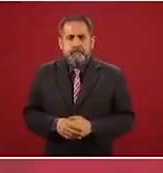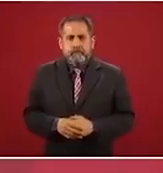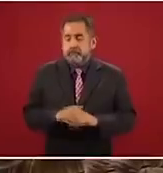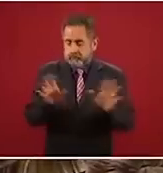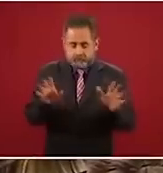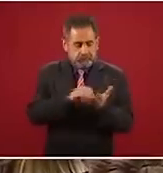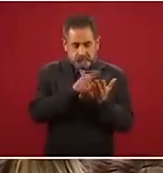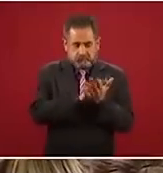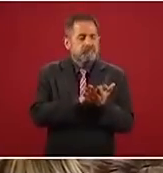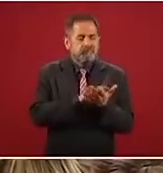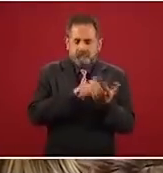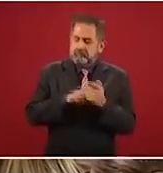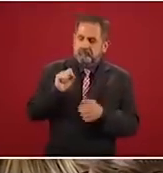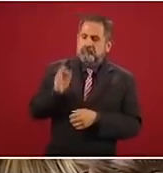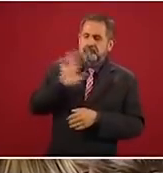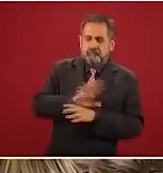Están confirmados